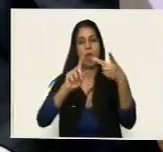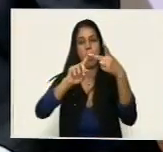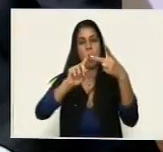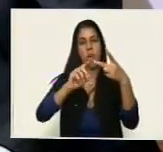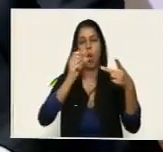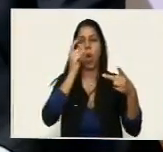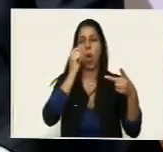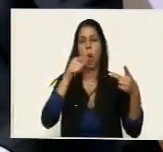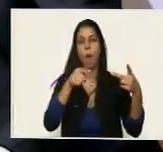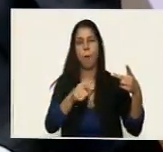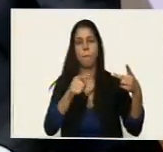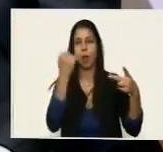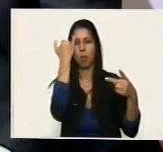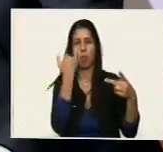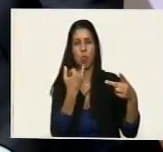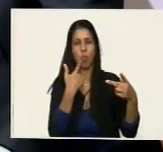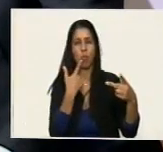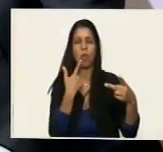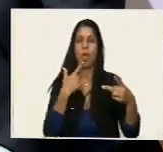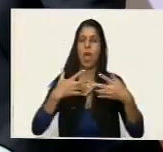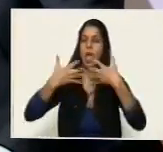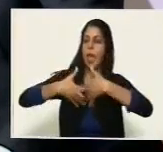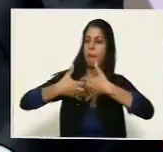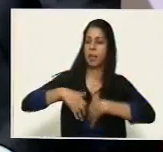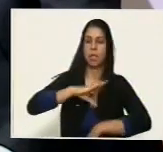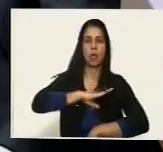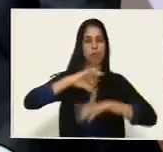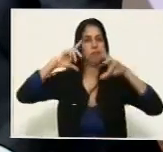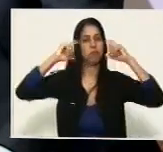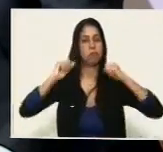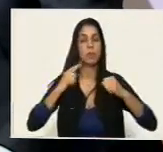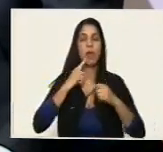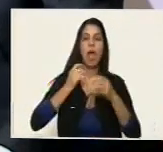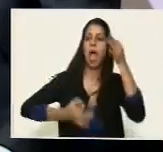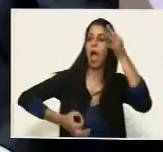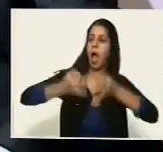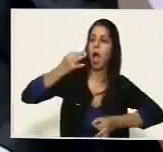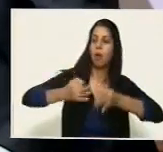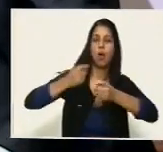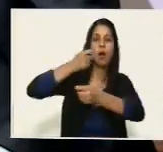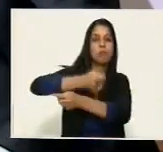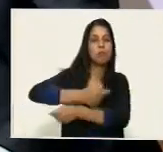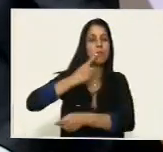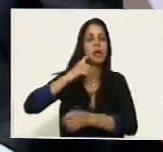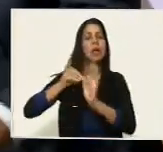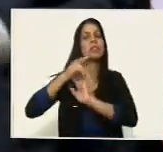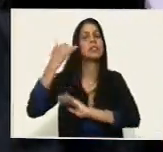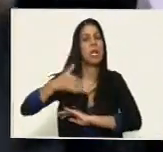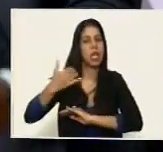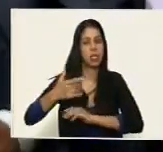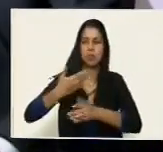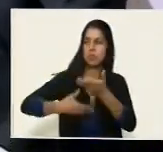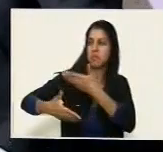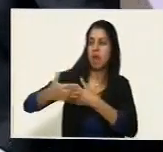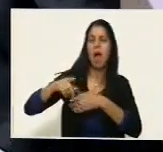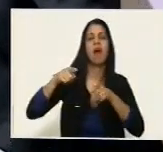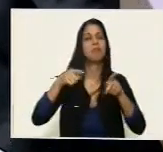Camacho, empresario, un hombre abogado, especialista en el derecho mercantil, que bueno, también